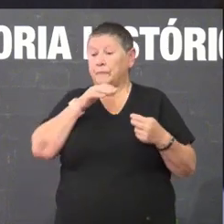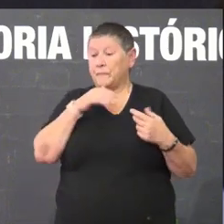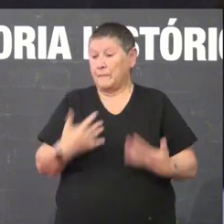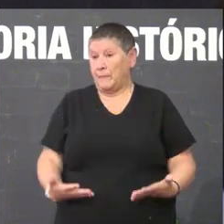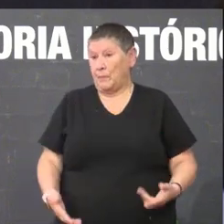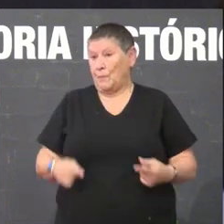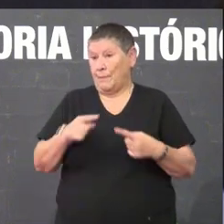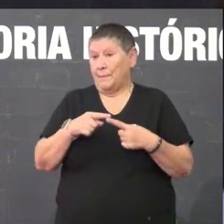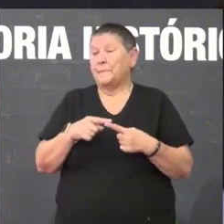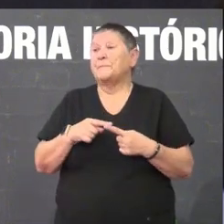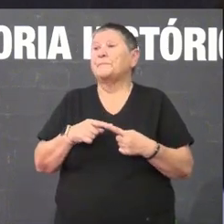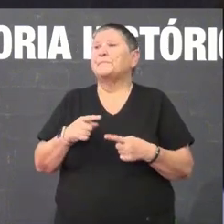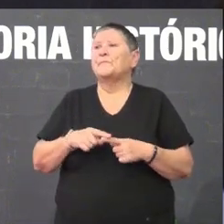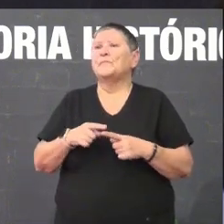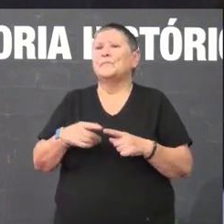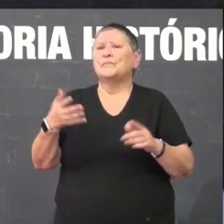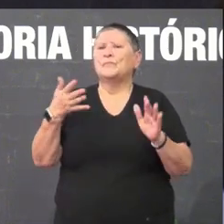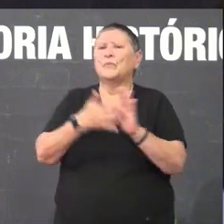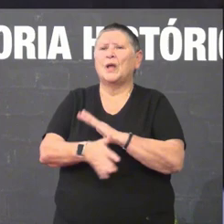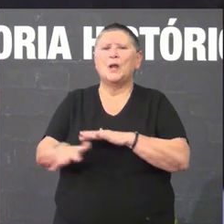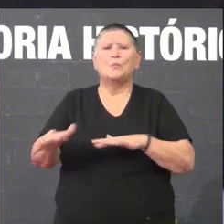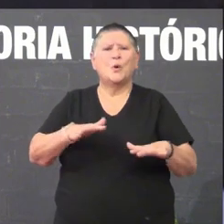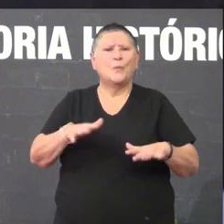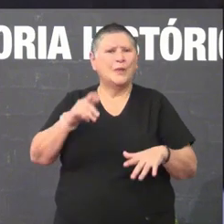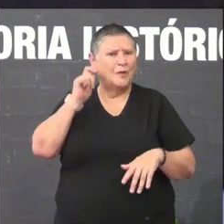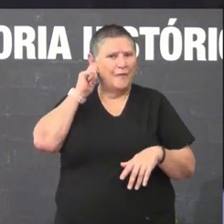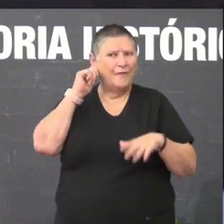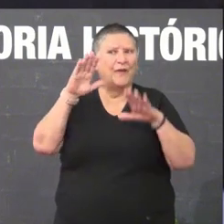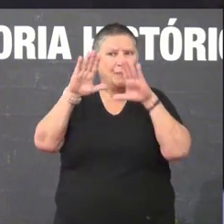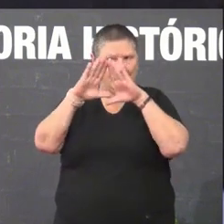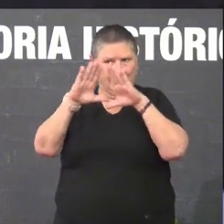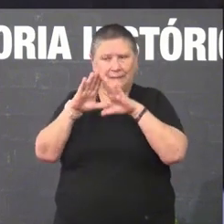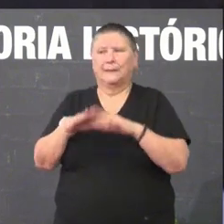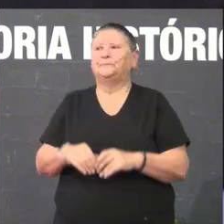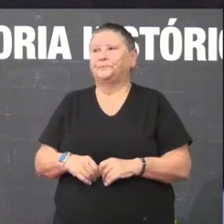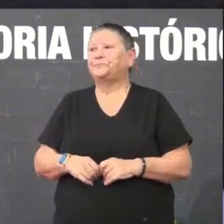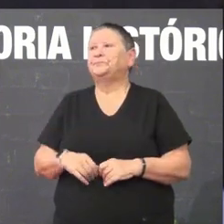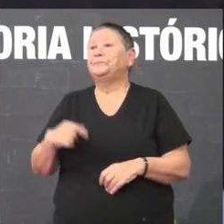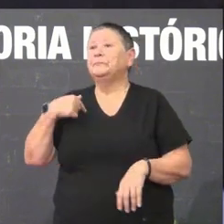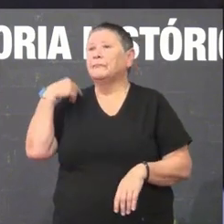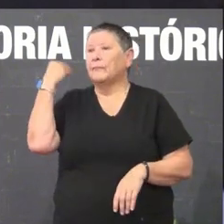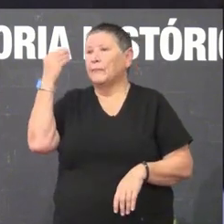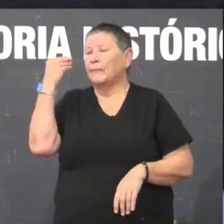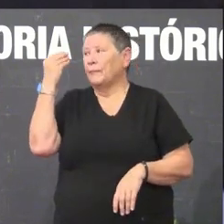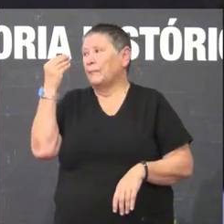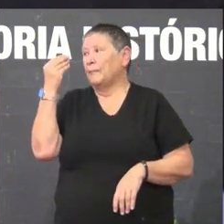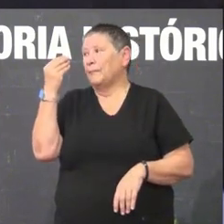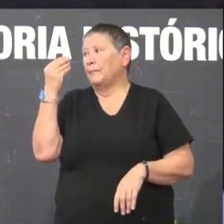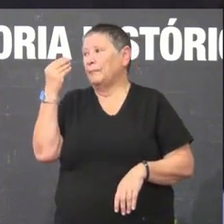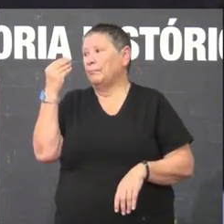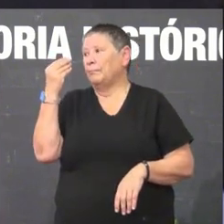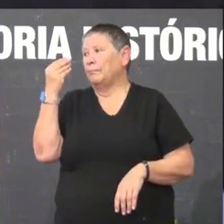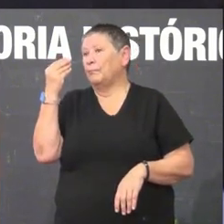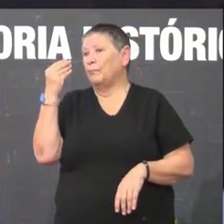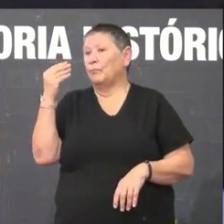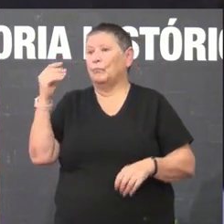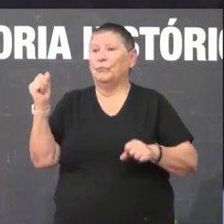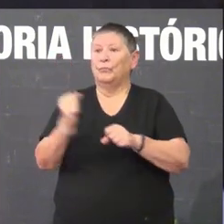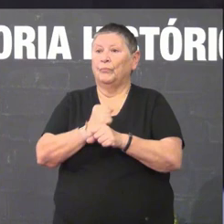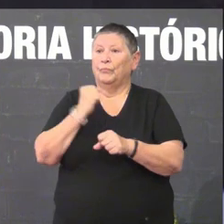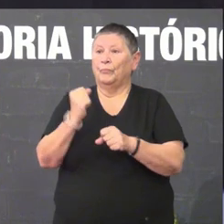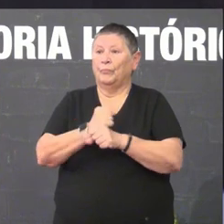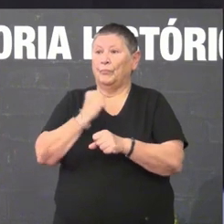lo que ha significado el movimiento feminista Yo pienso que la trabajo